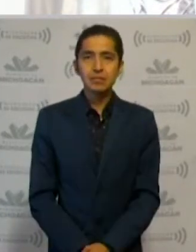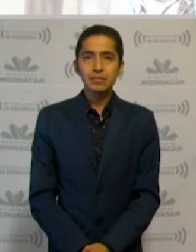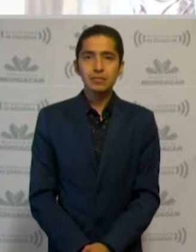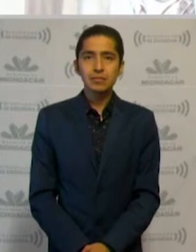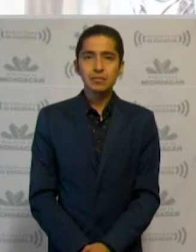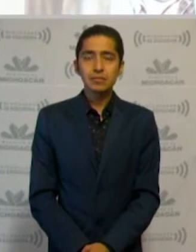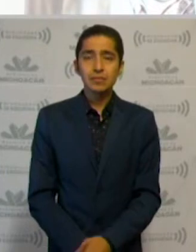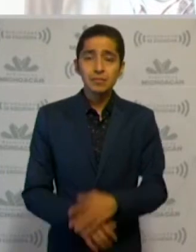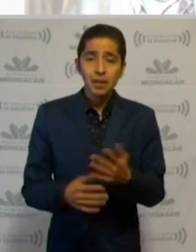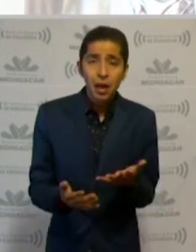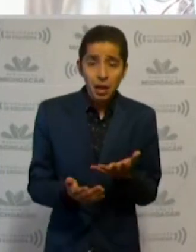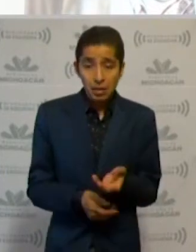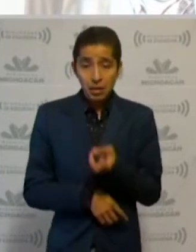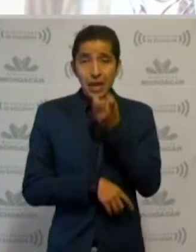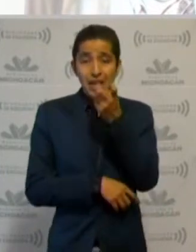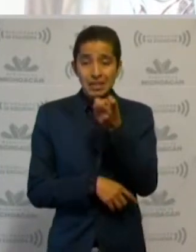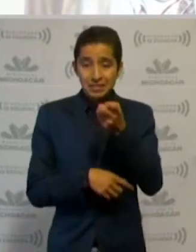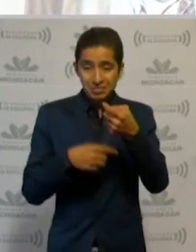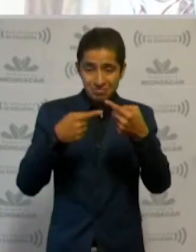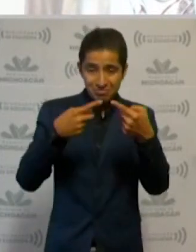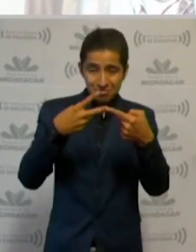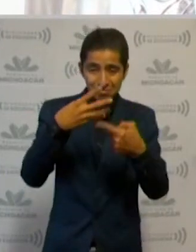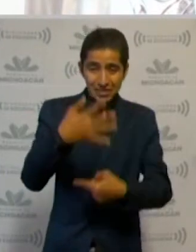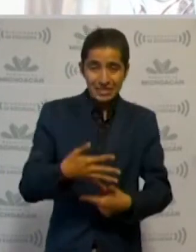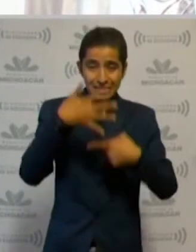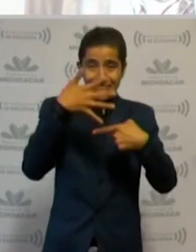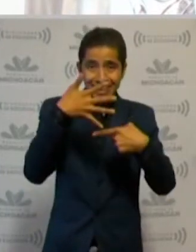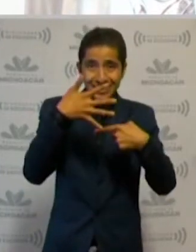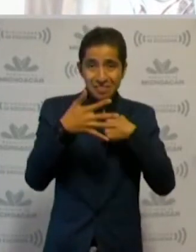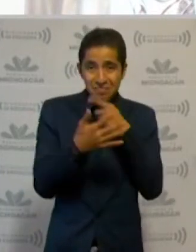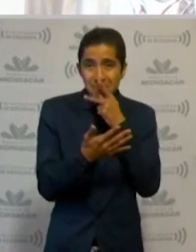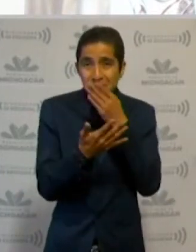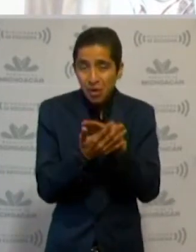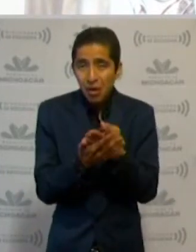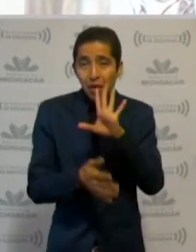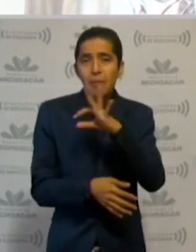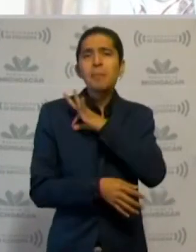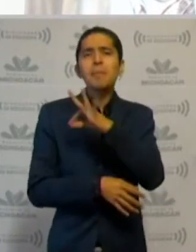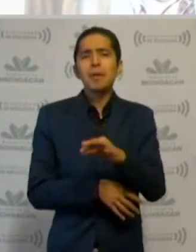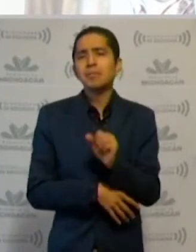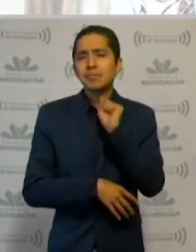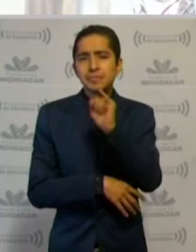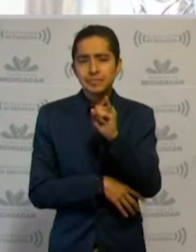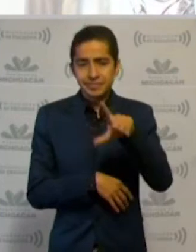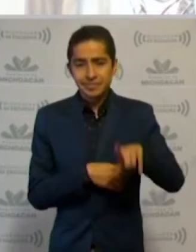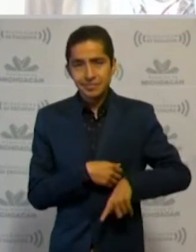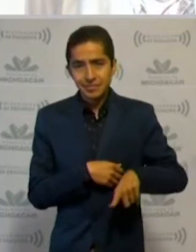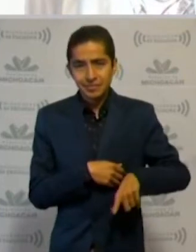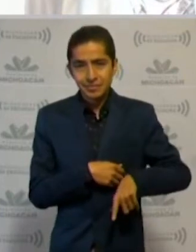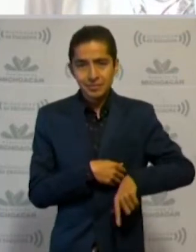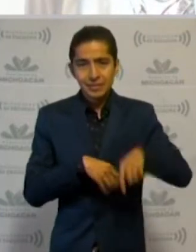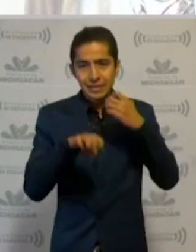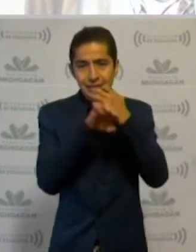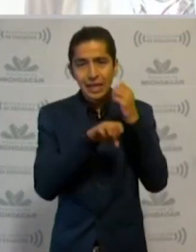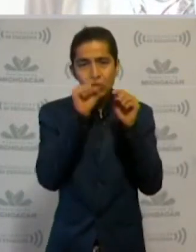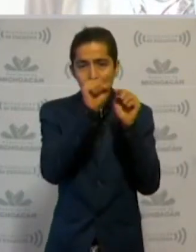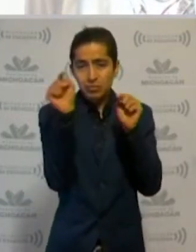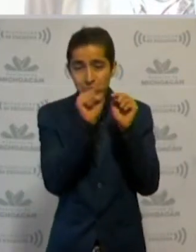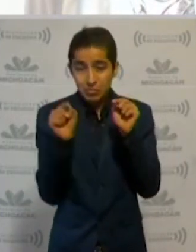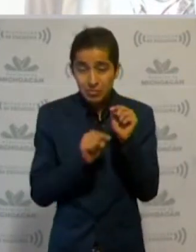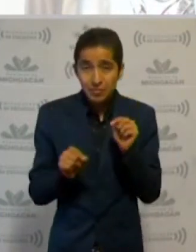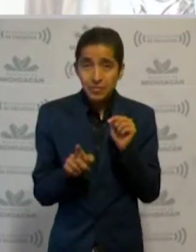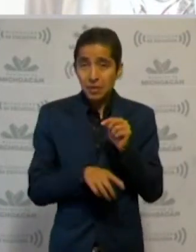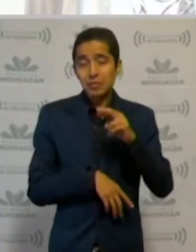la adopción de estas medidas nos permitiría a los gobiernos locales añadir de